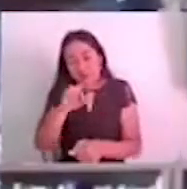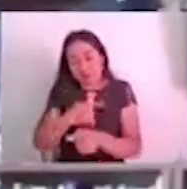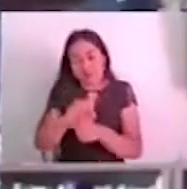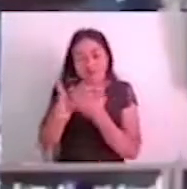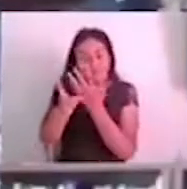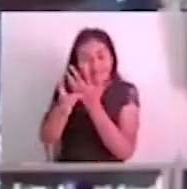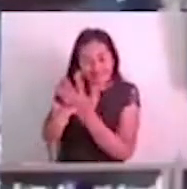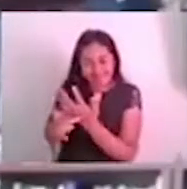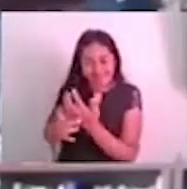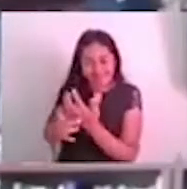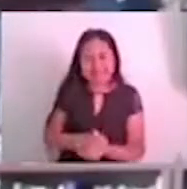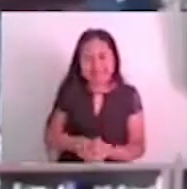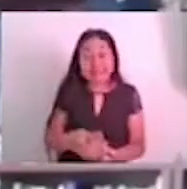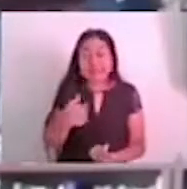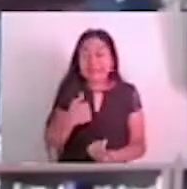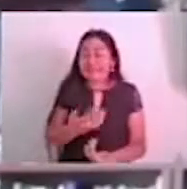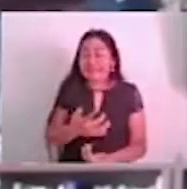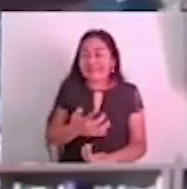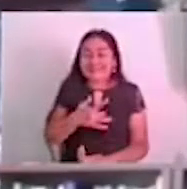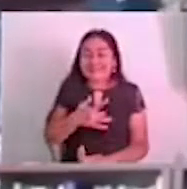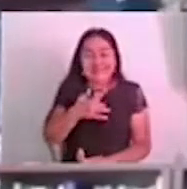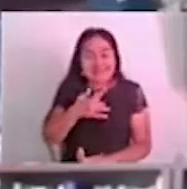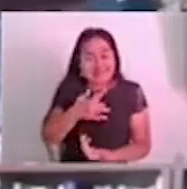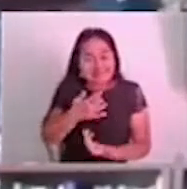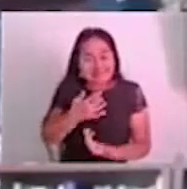puedo decir, mi queridísimo colega?